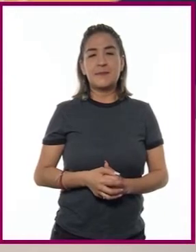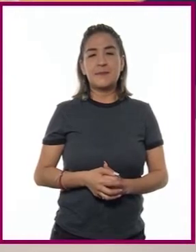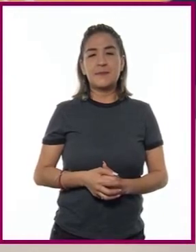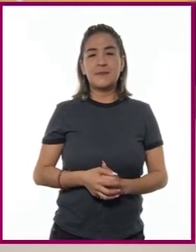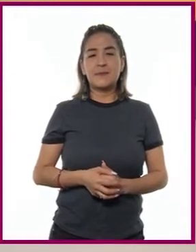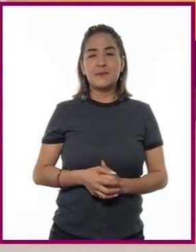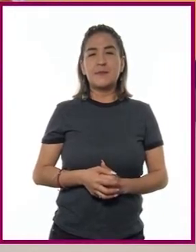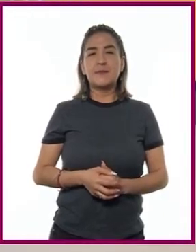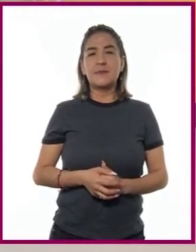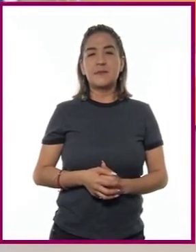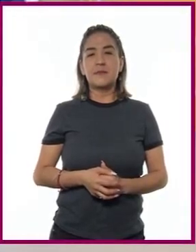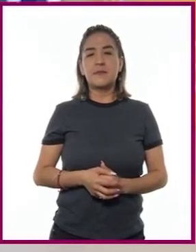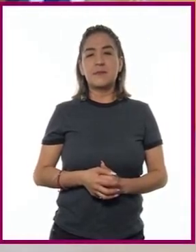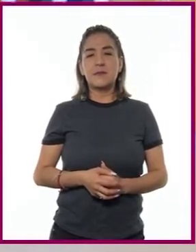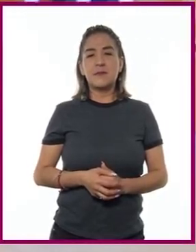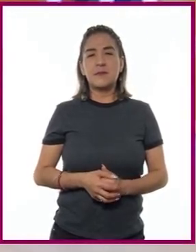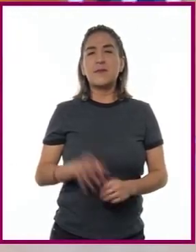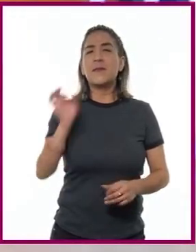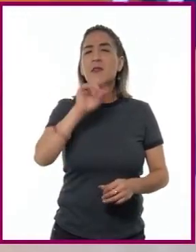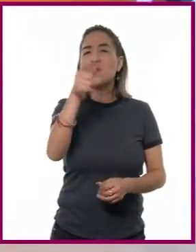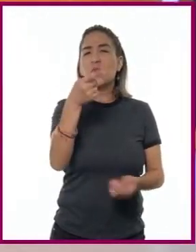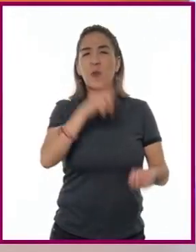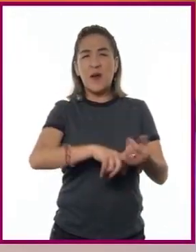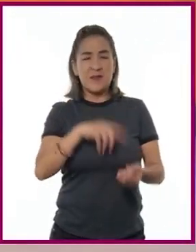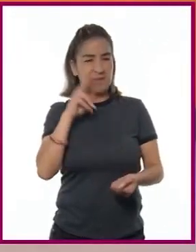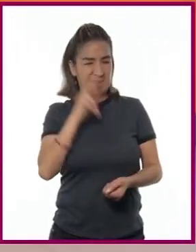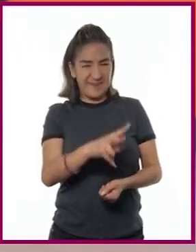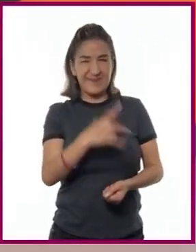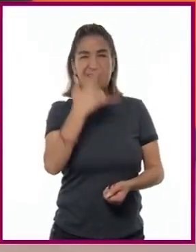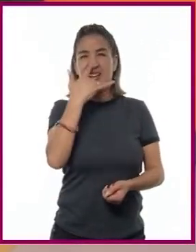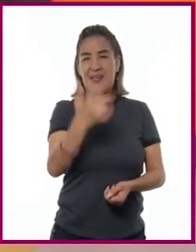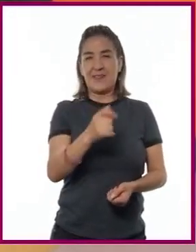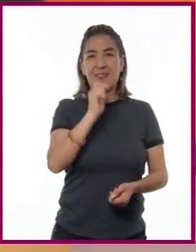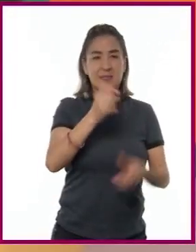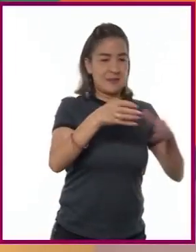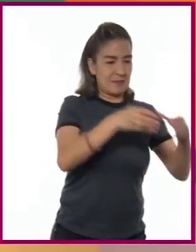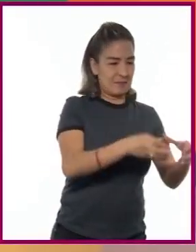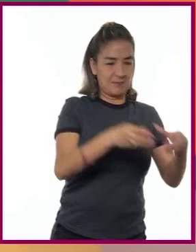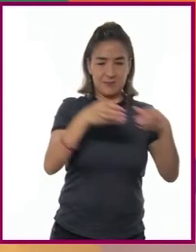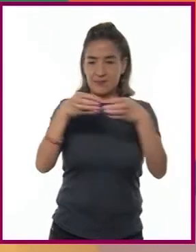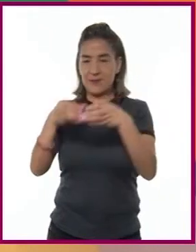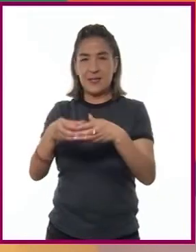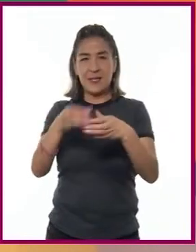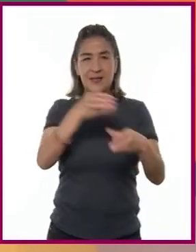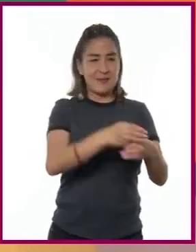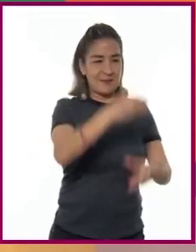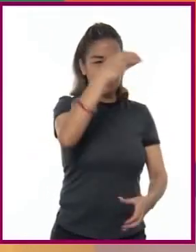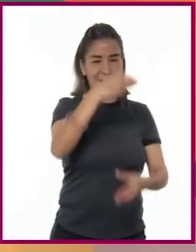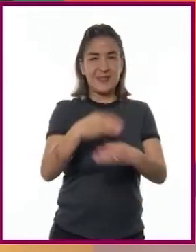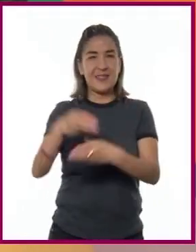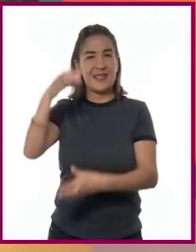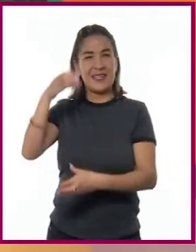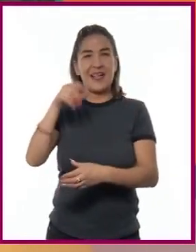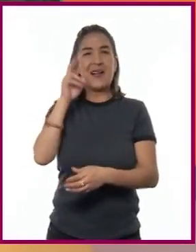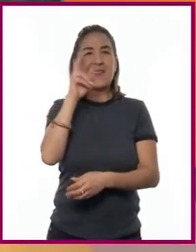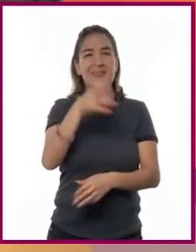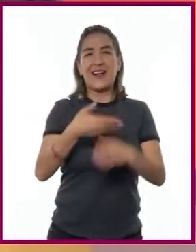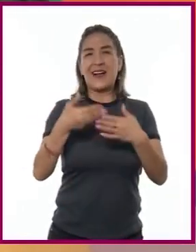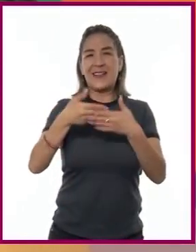quizá también les sorprenda que los dos recipientes cilíndricos del problema